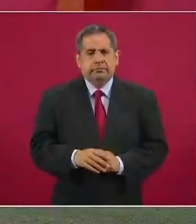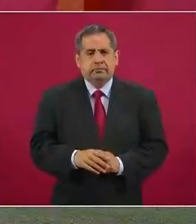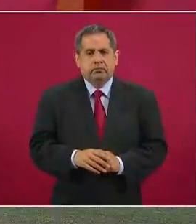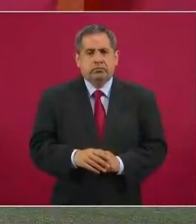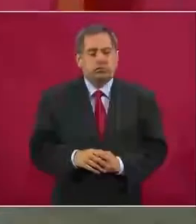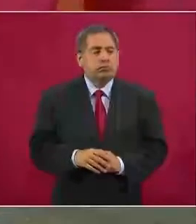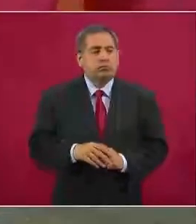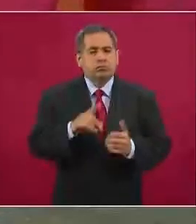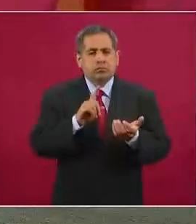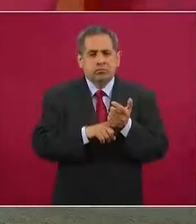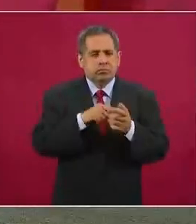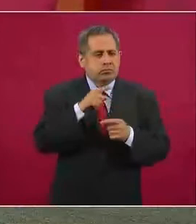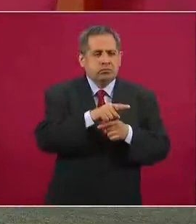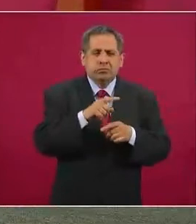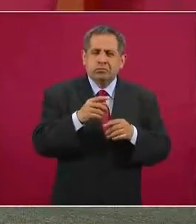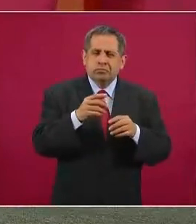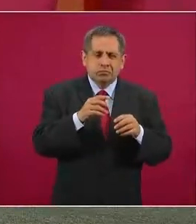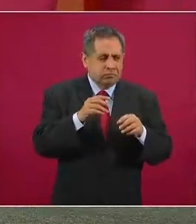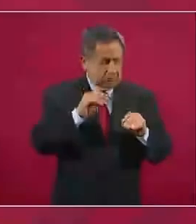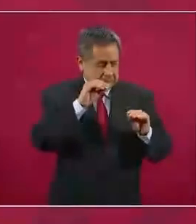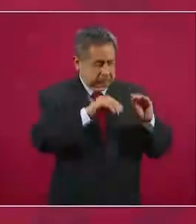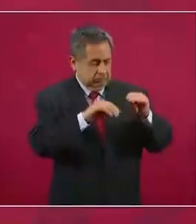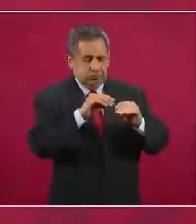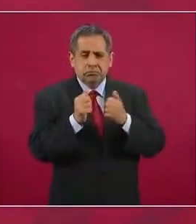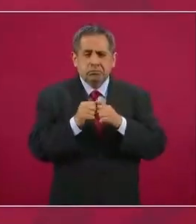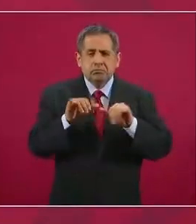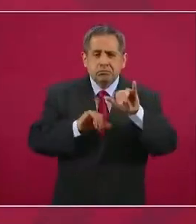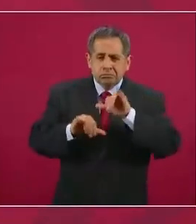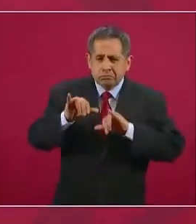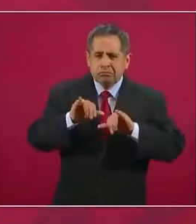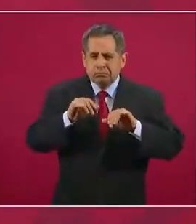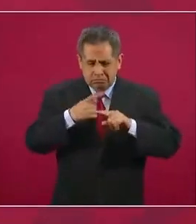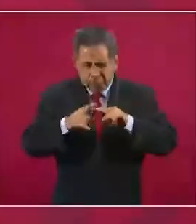muchos productos químicos